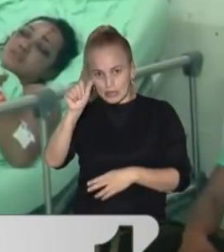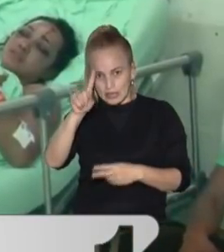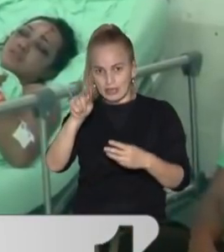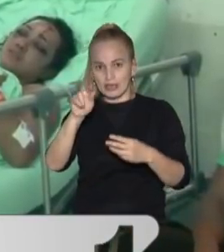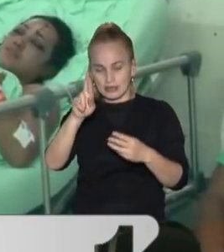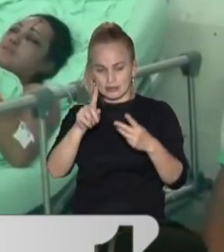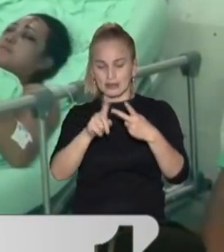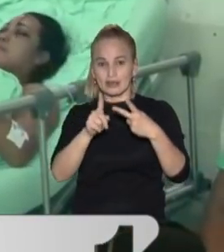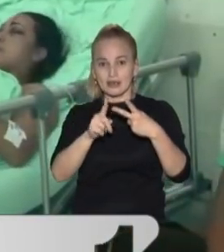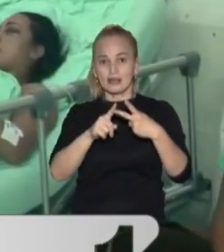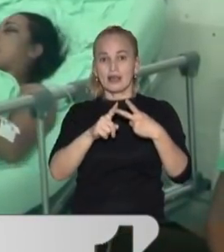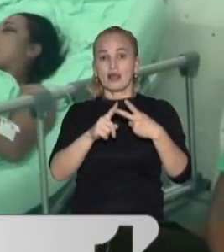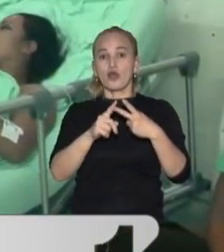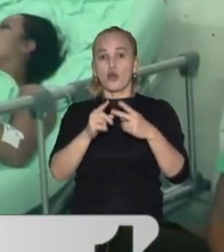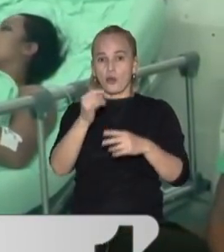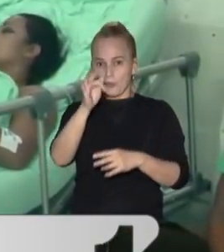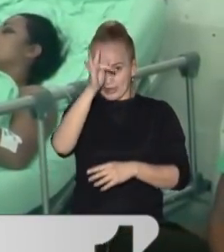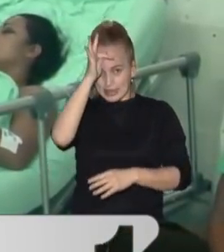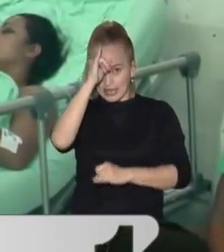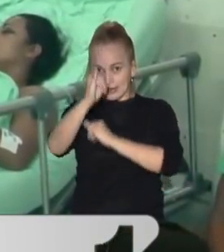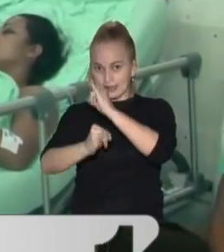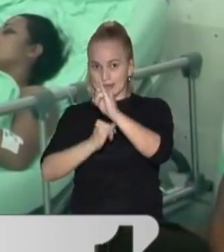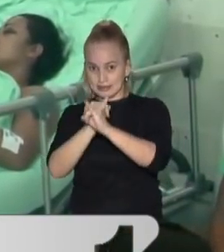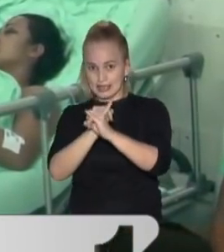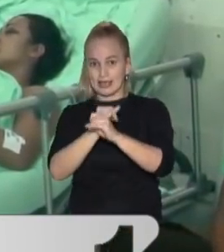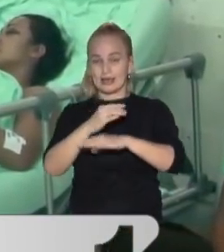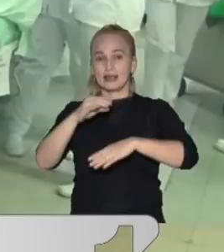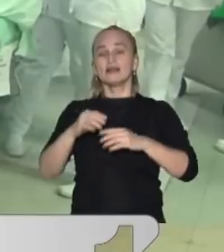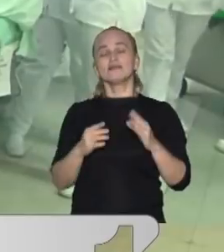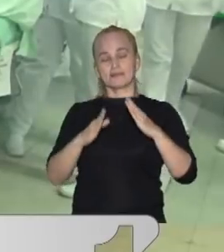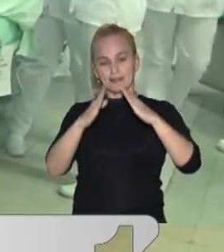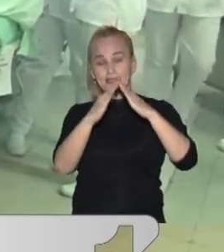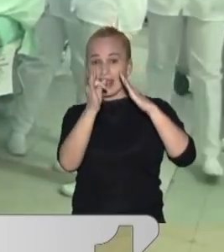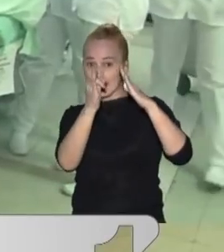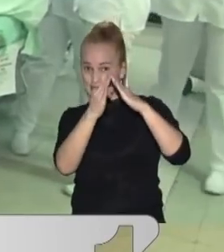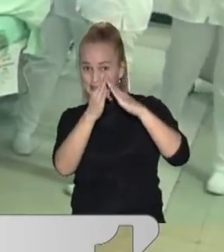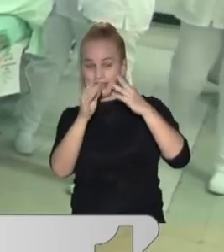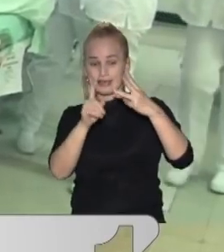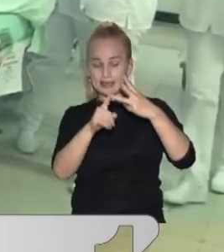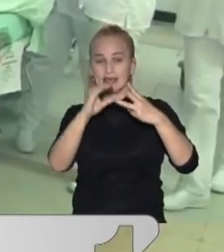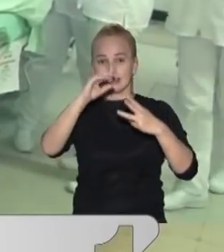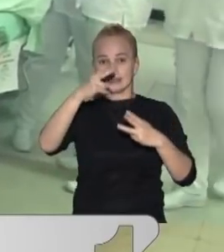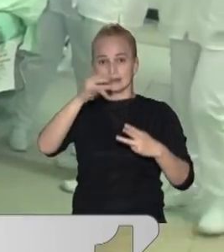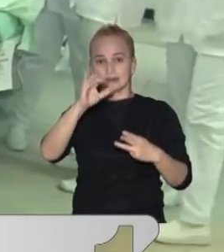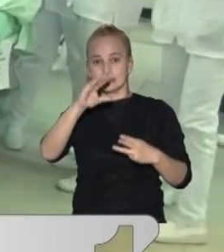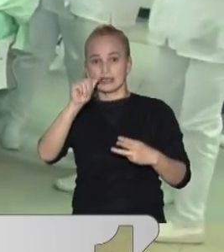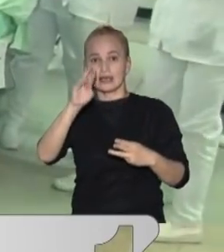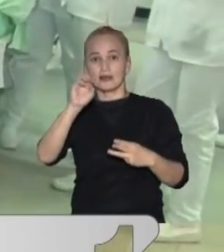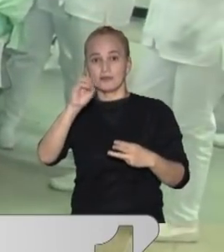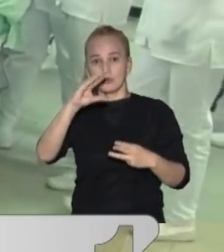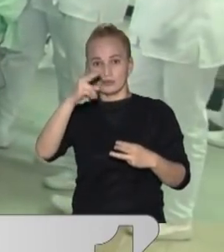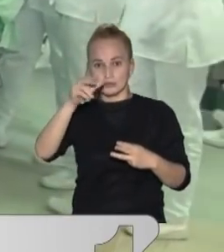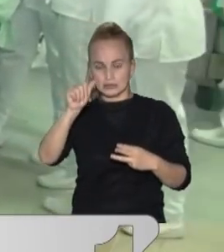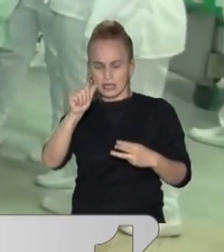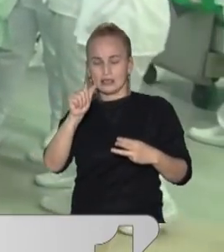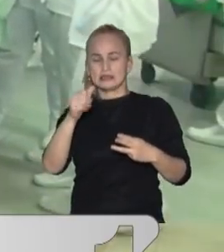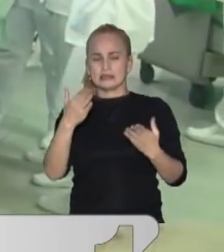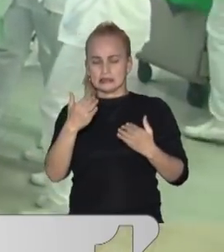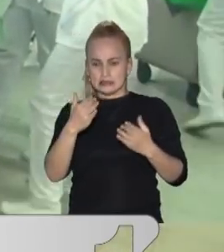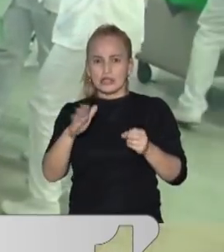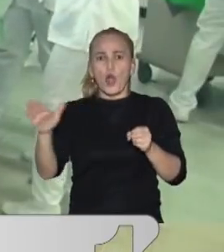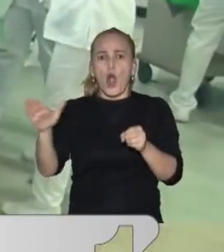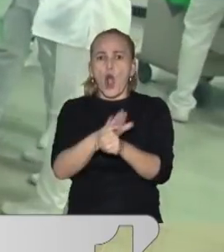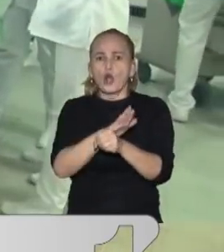Clínica Chicamocha y ahora el Hospital Universitario de Santander, reportan que hay una ocupación superior al